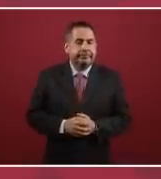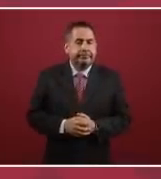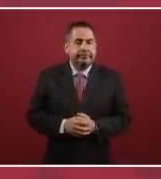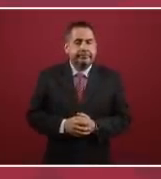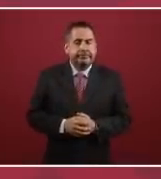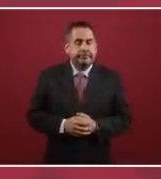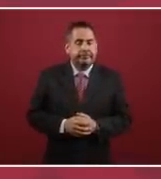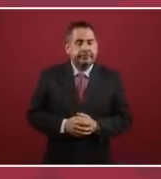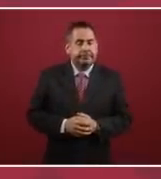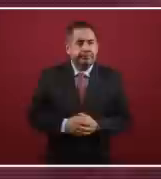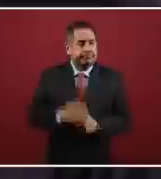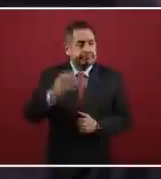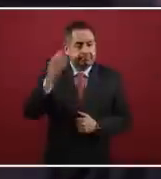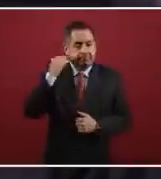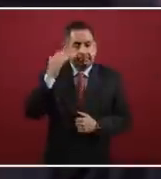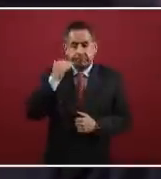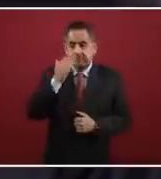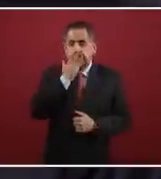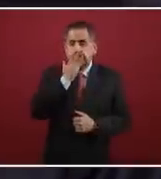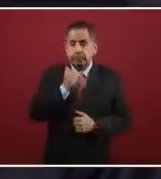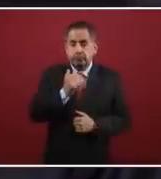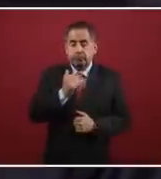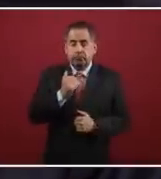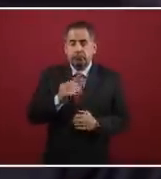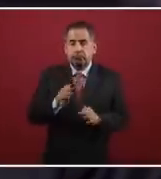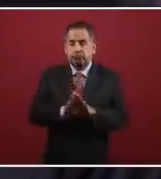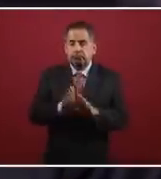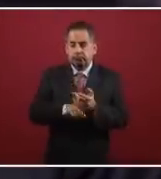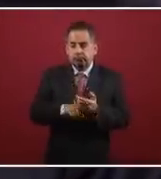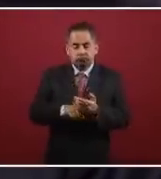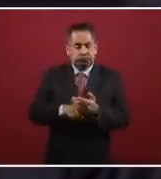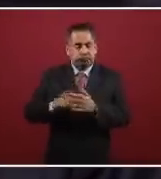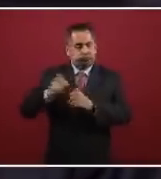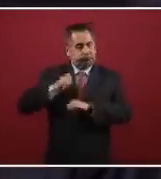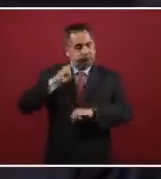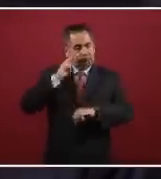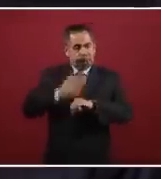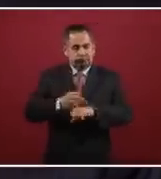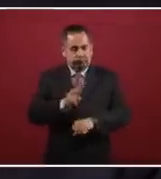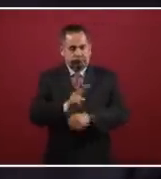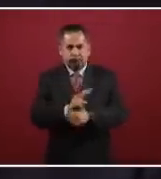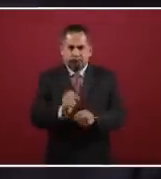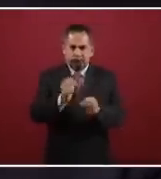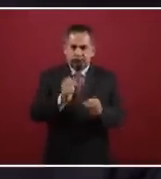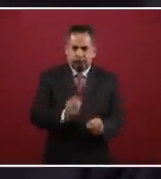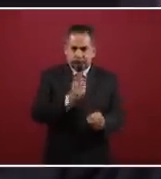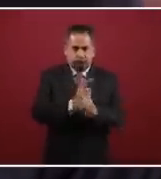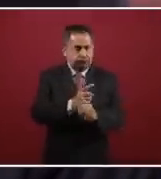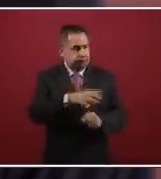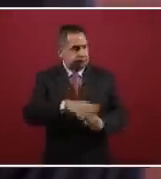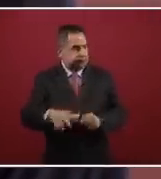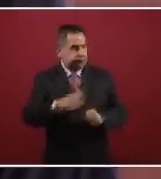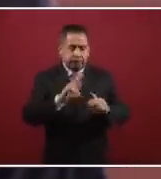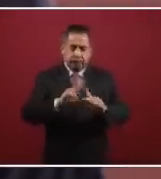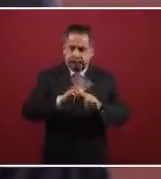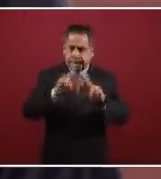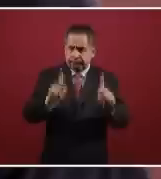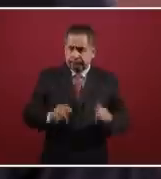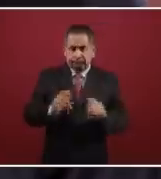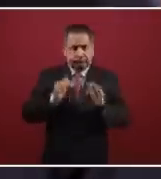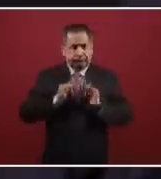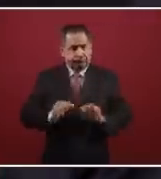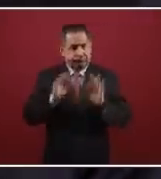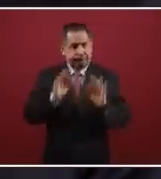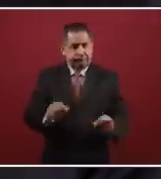No había una corporación para garantizar la paz y la tranquilidad,